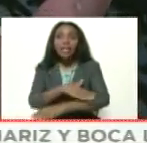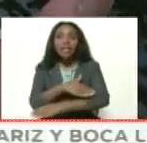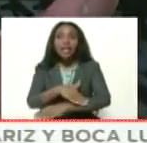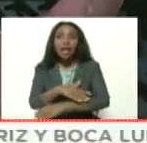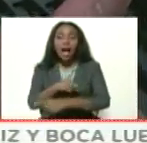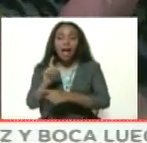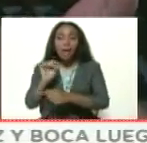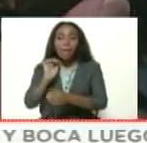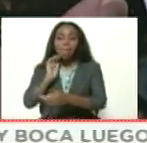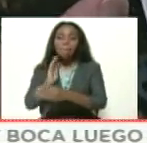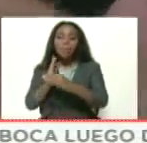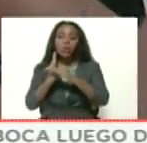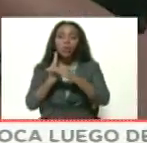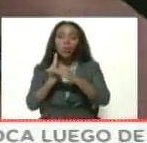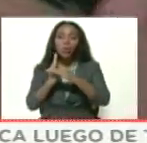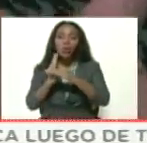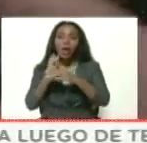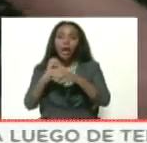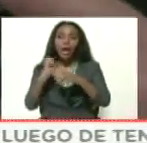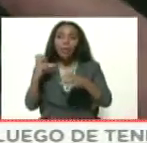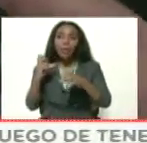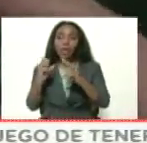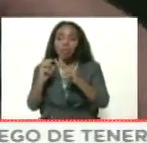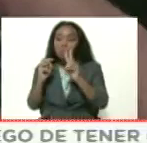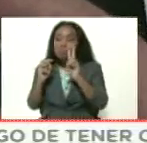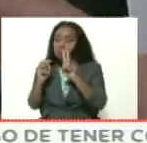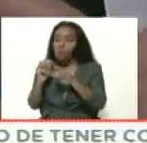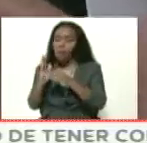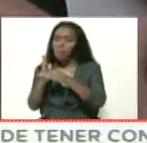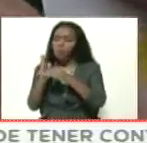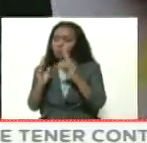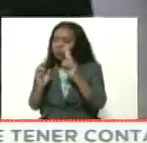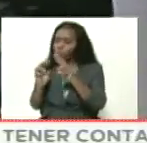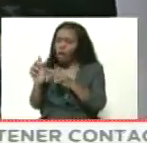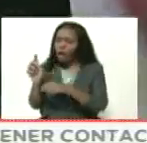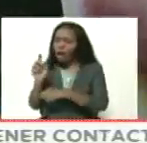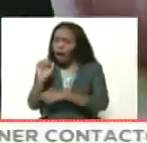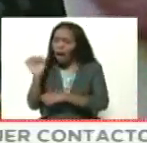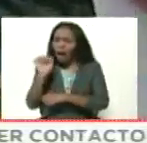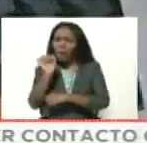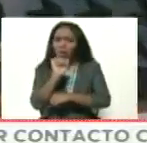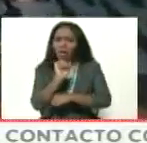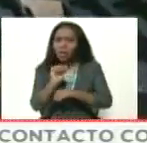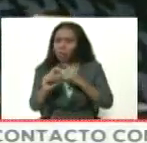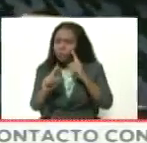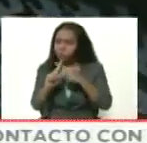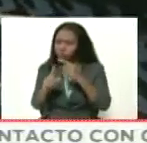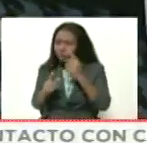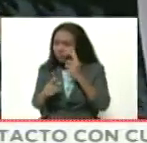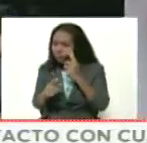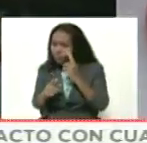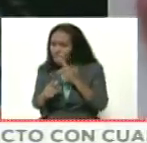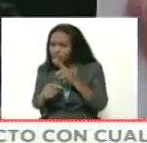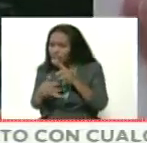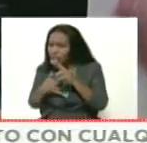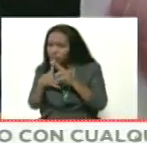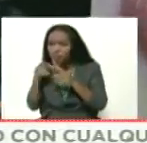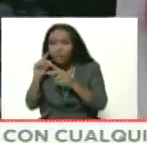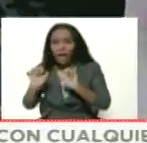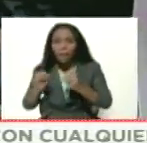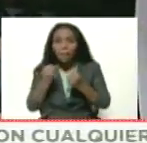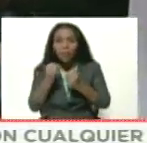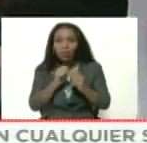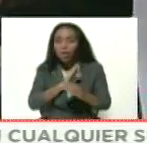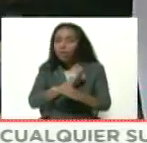a la camioneta, a esos funcionarios de tránsito pararon a una camioneta que estaba en la ciudad de Barranquilla y se